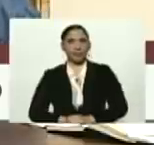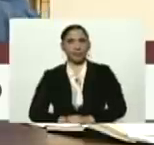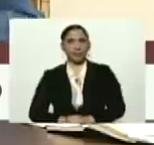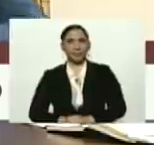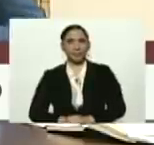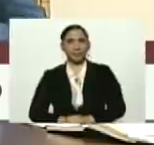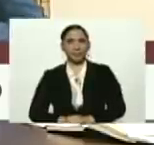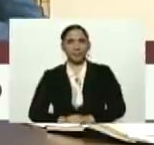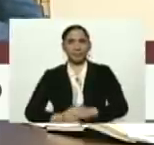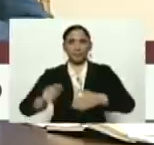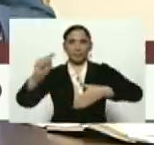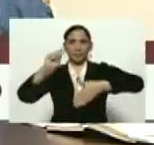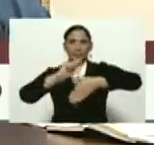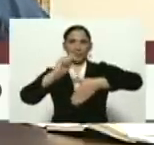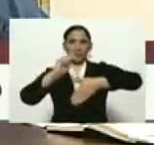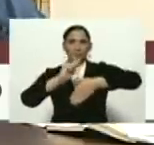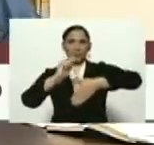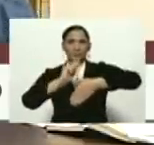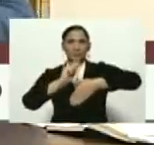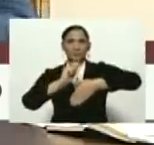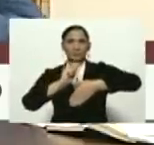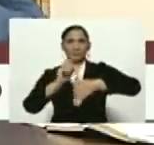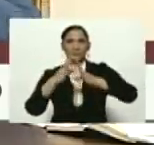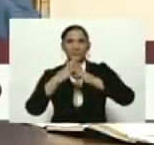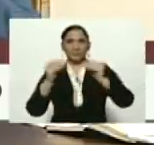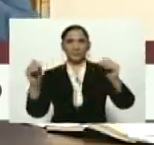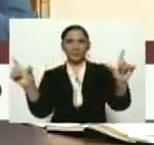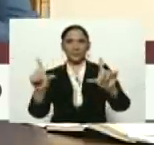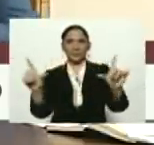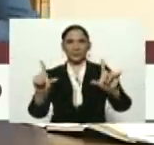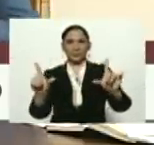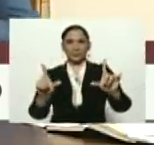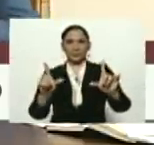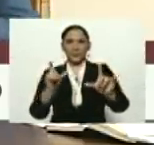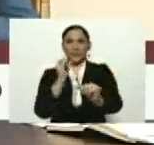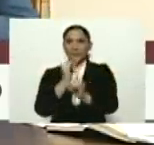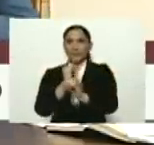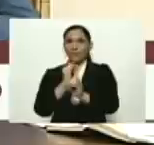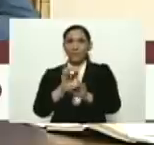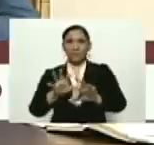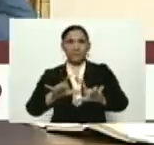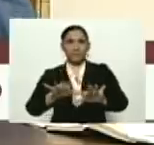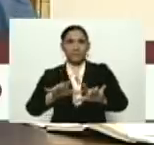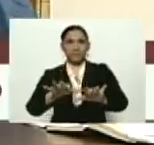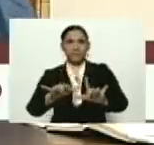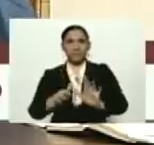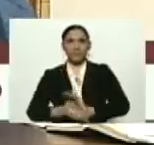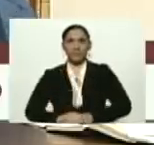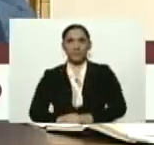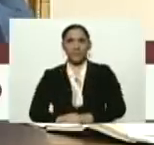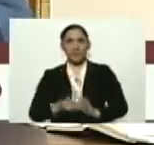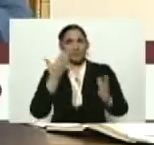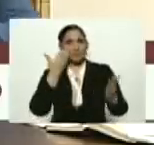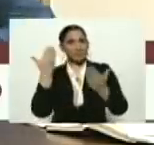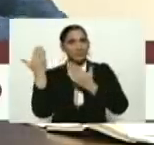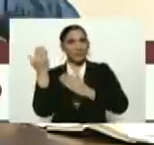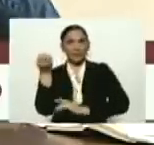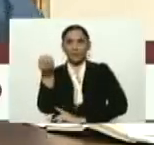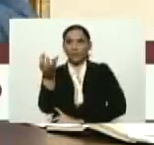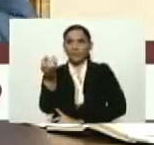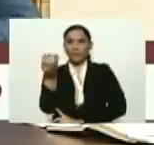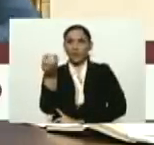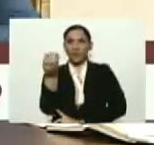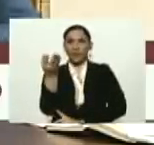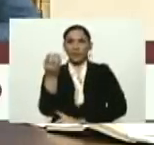por Telesur y por todas las televisoras y redes sociales esta conferencia